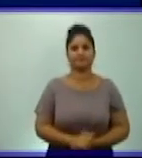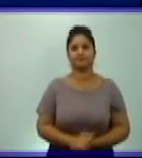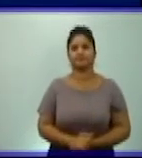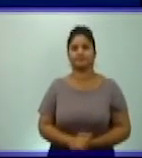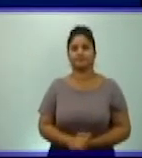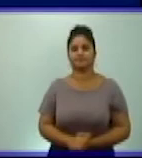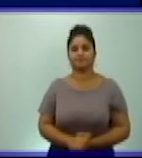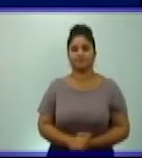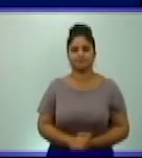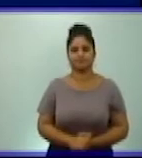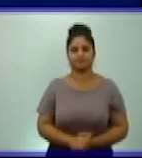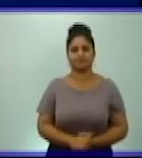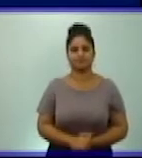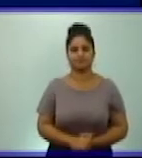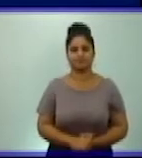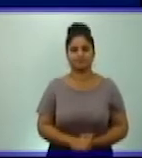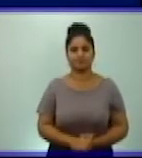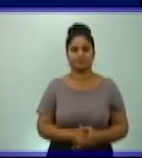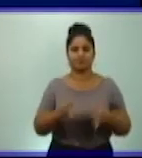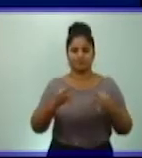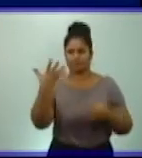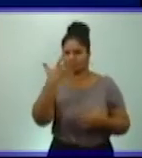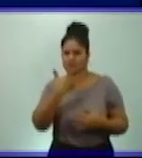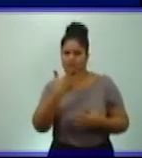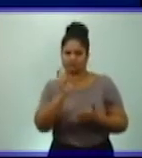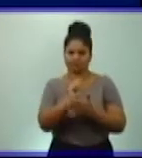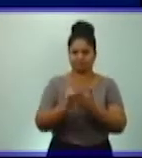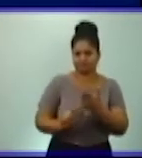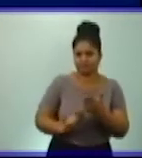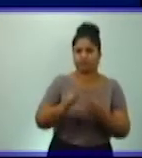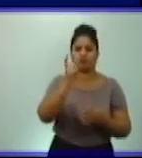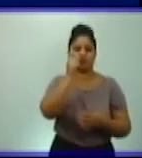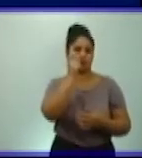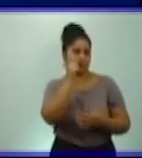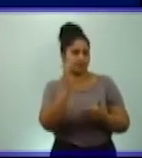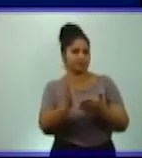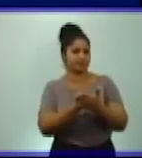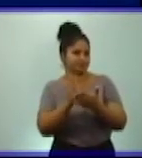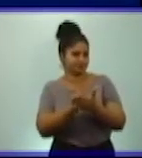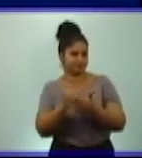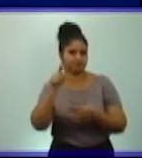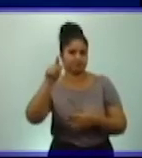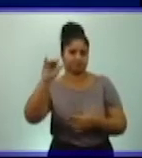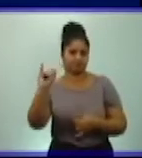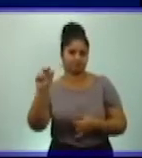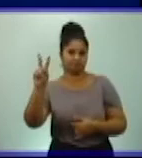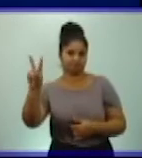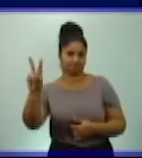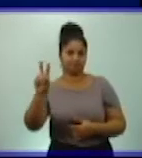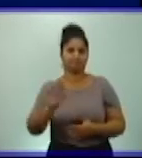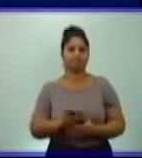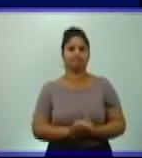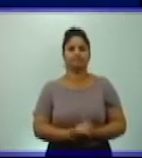allá del amor de Francisco de Quevedo, libro de texto, página 162. Y